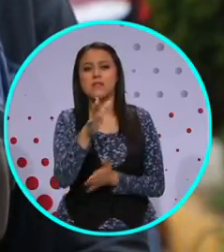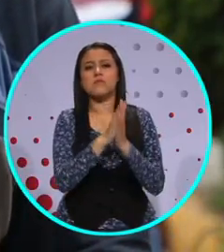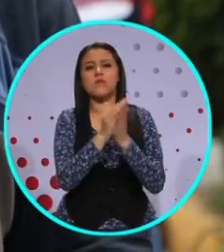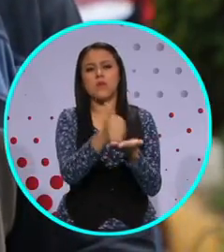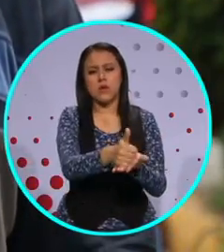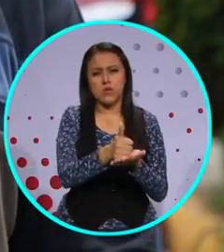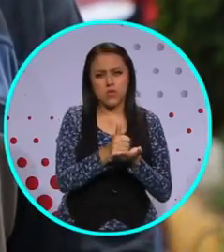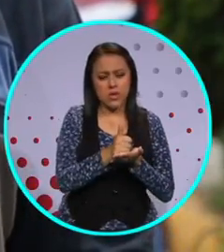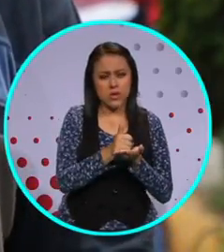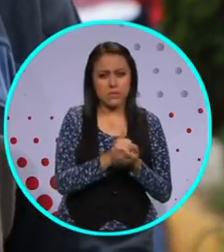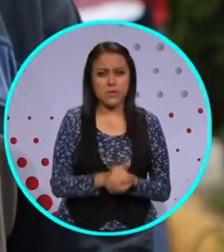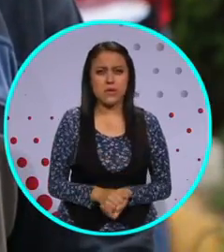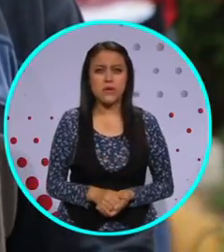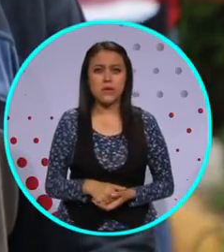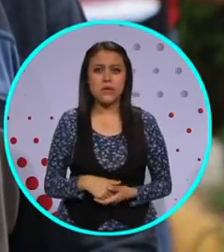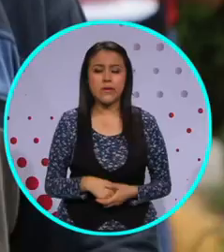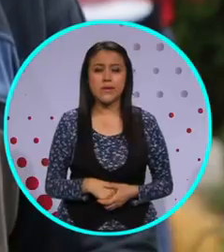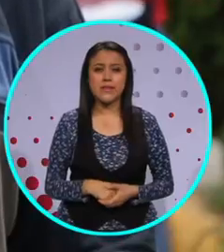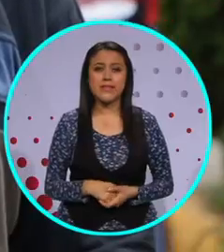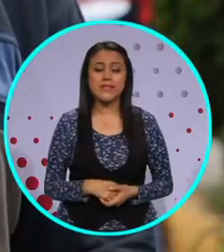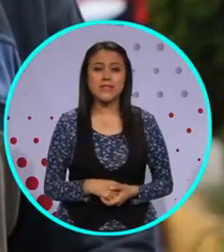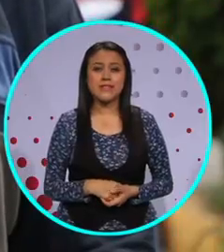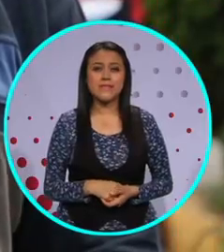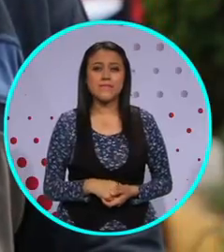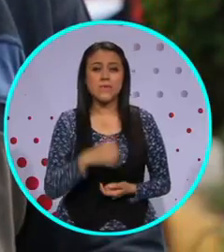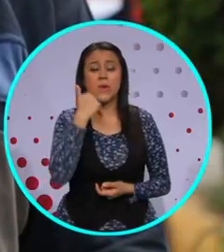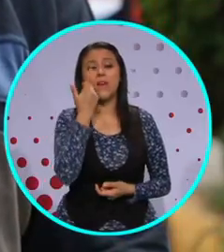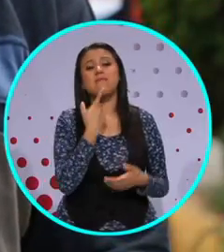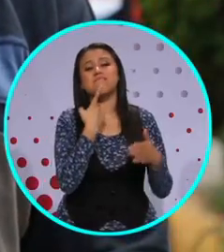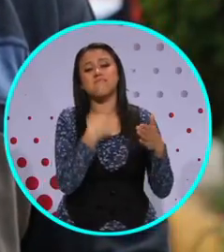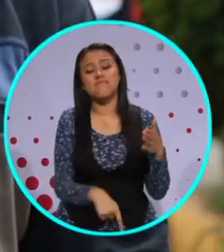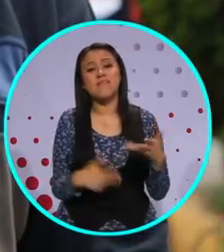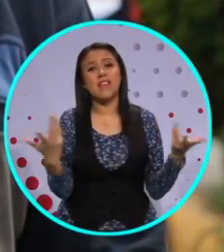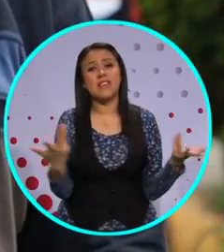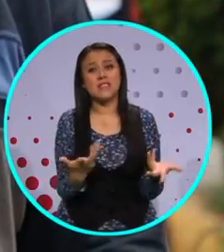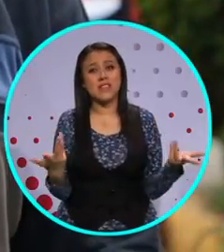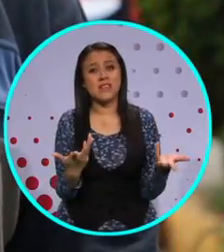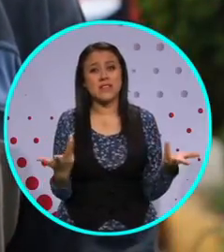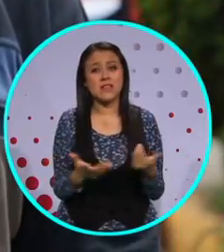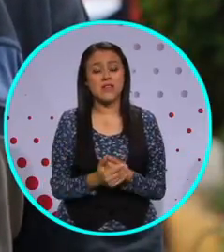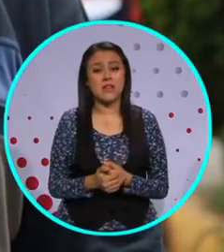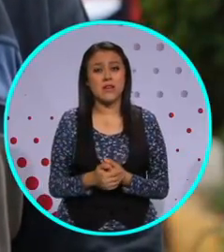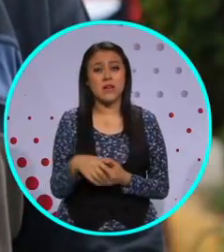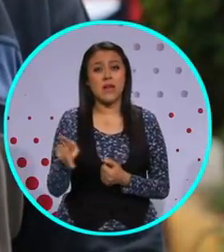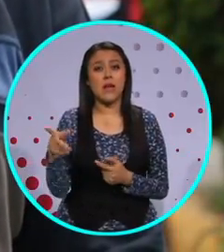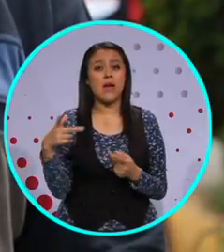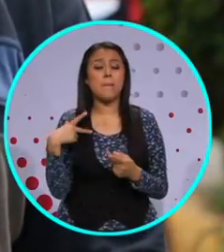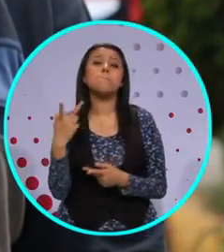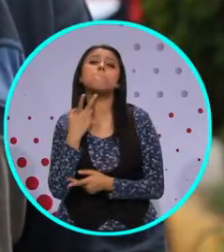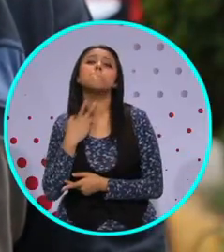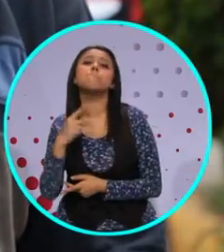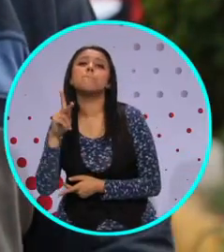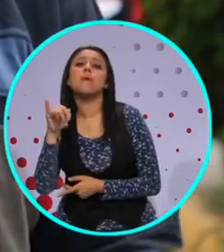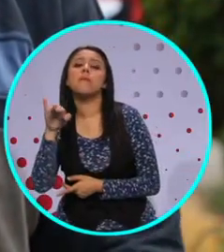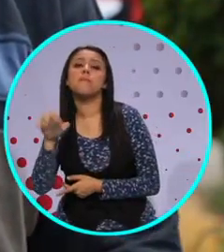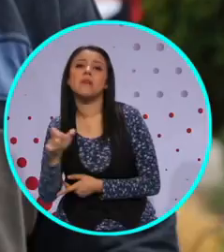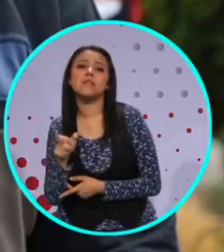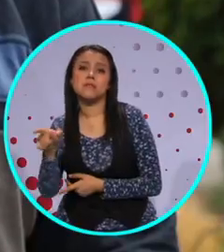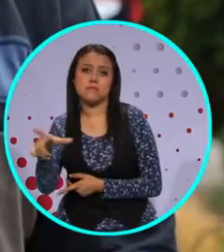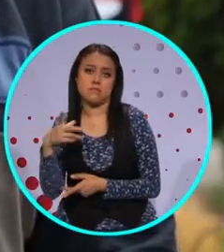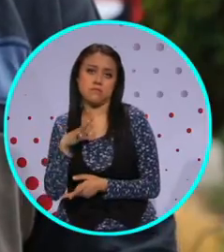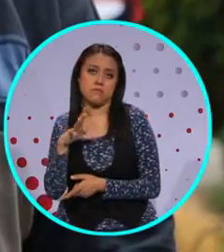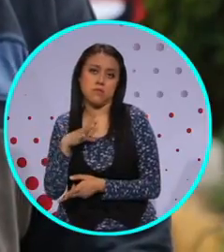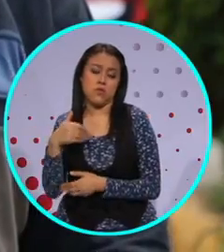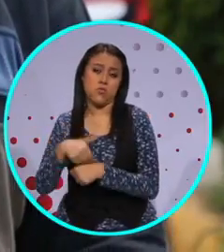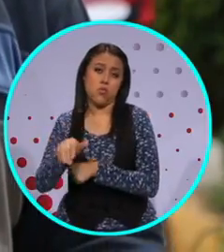apoyo para una demanda al que puse en cuenta de petróleos mexicanos y el sindicato la